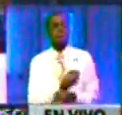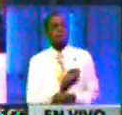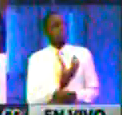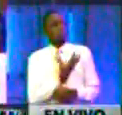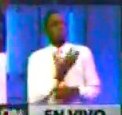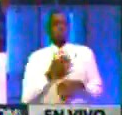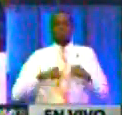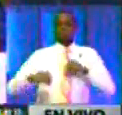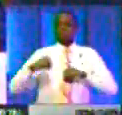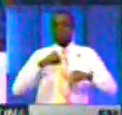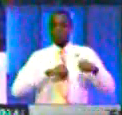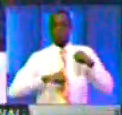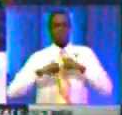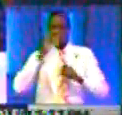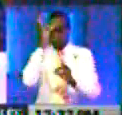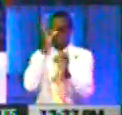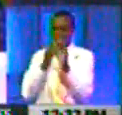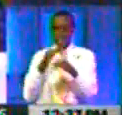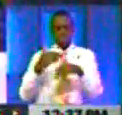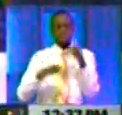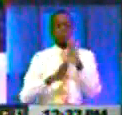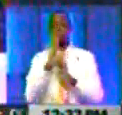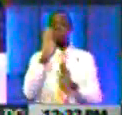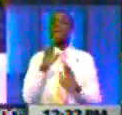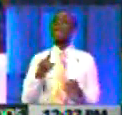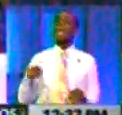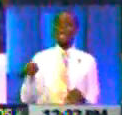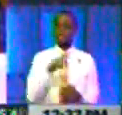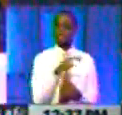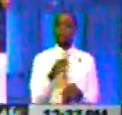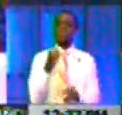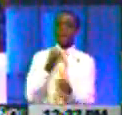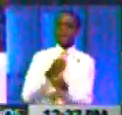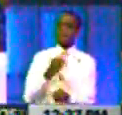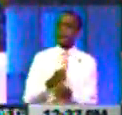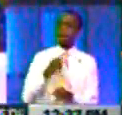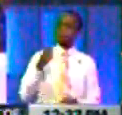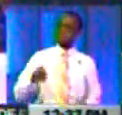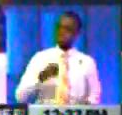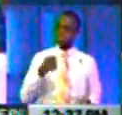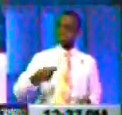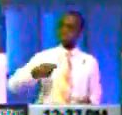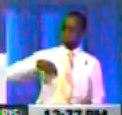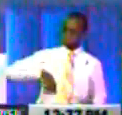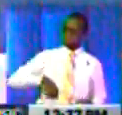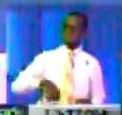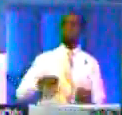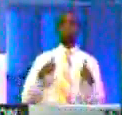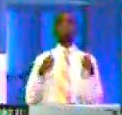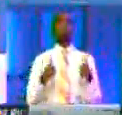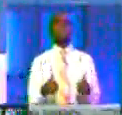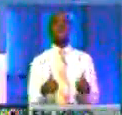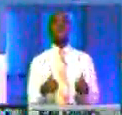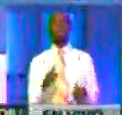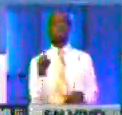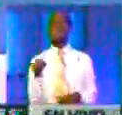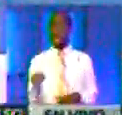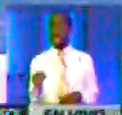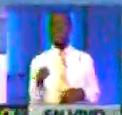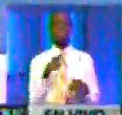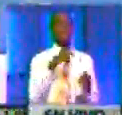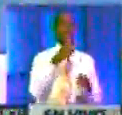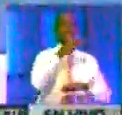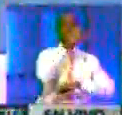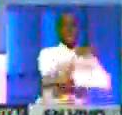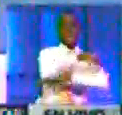Un trabajo bien remunerado, estable, con una empresa que no depende del dólar petrolero.